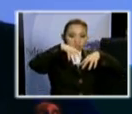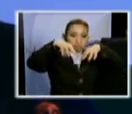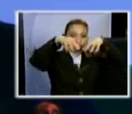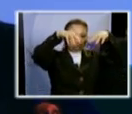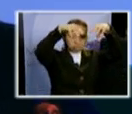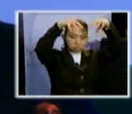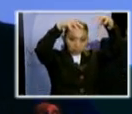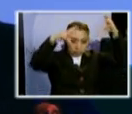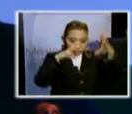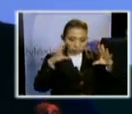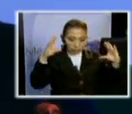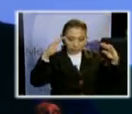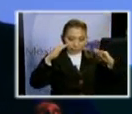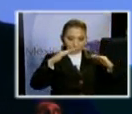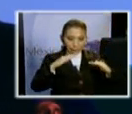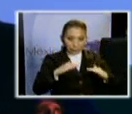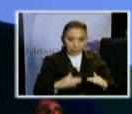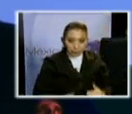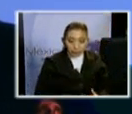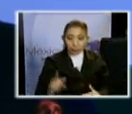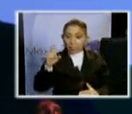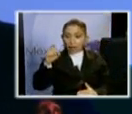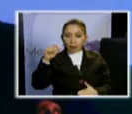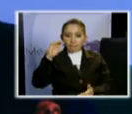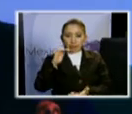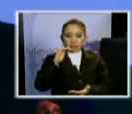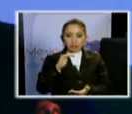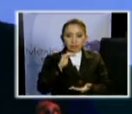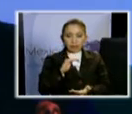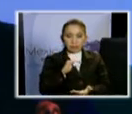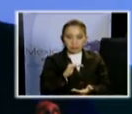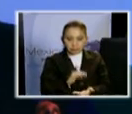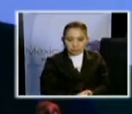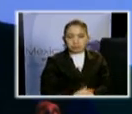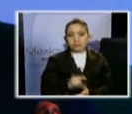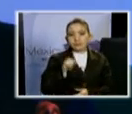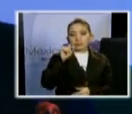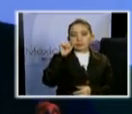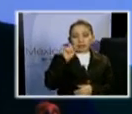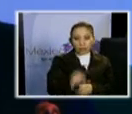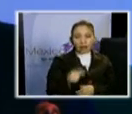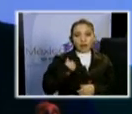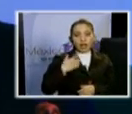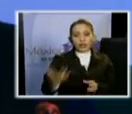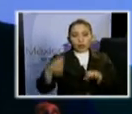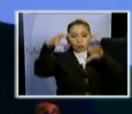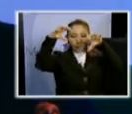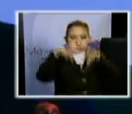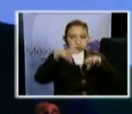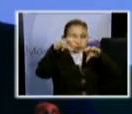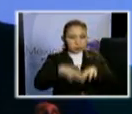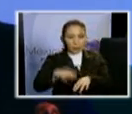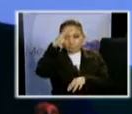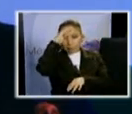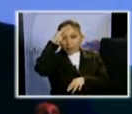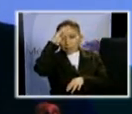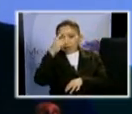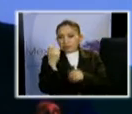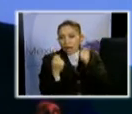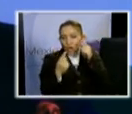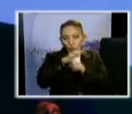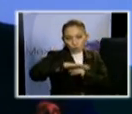resultado de estos problemas, la disponibilidad se va a hacer más escasa. En cuanto a las precipitaciones extremas, pensamos que bajo